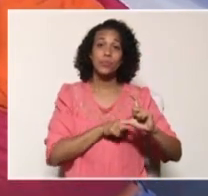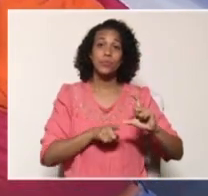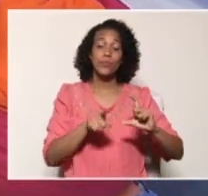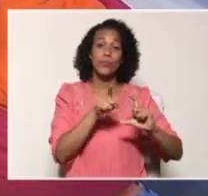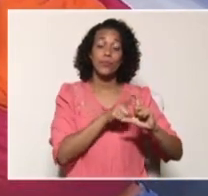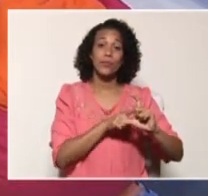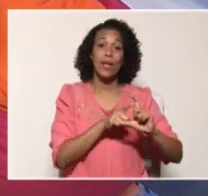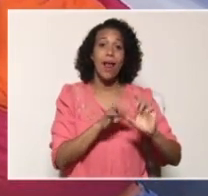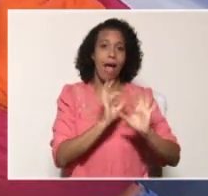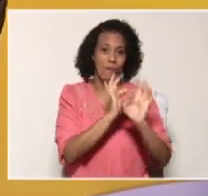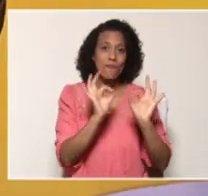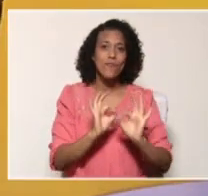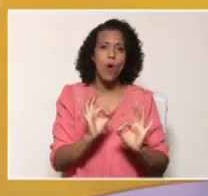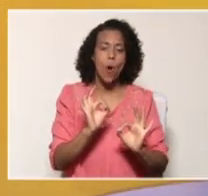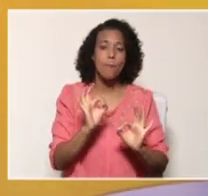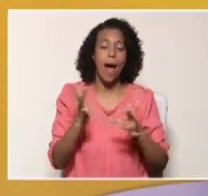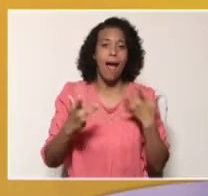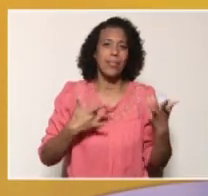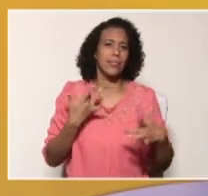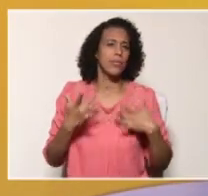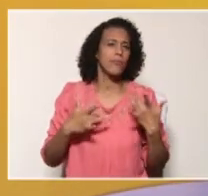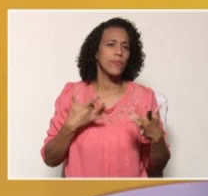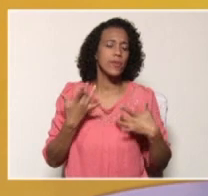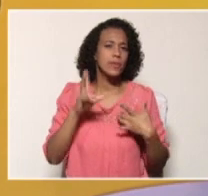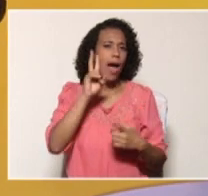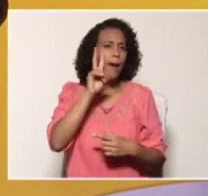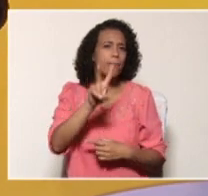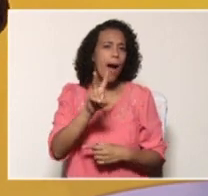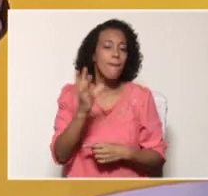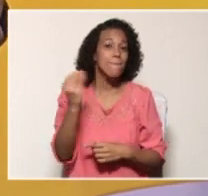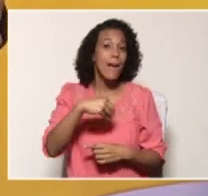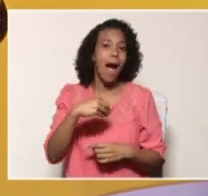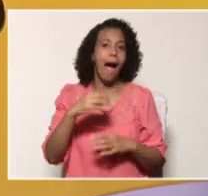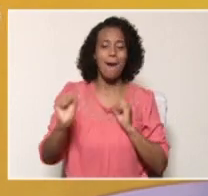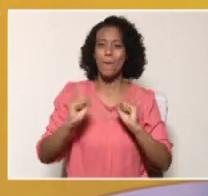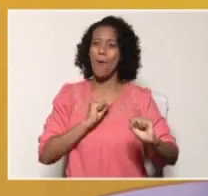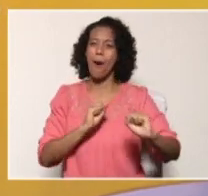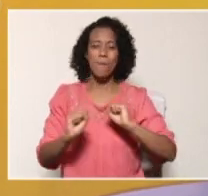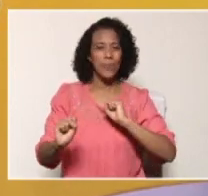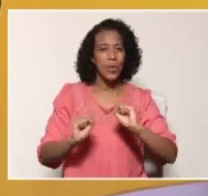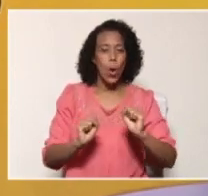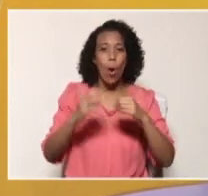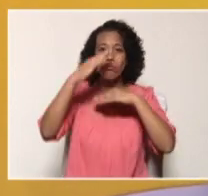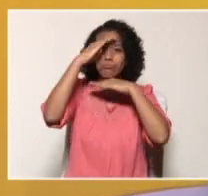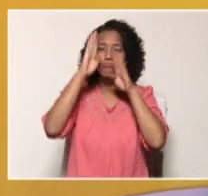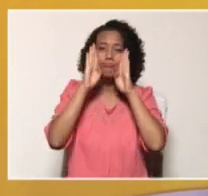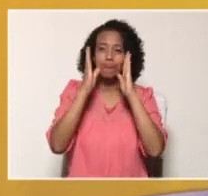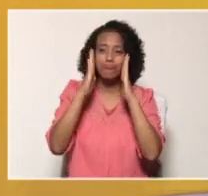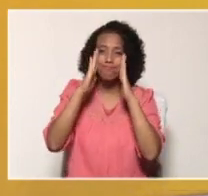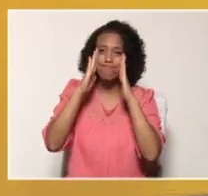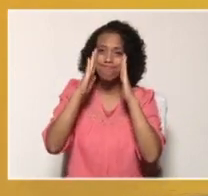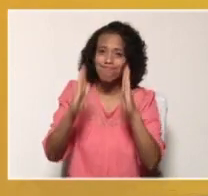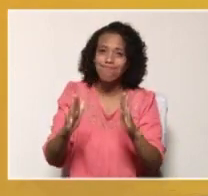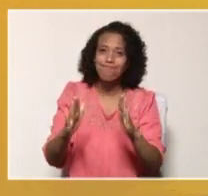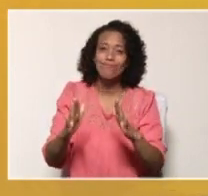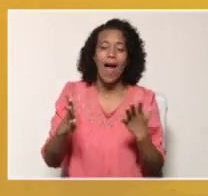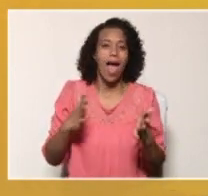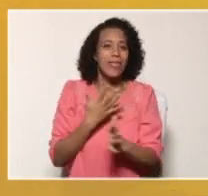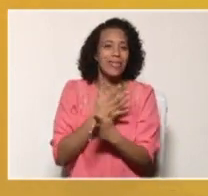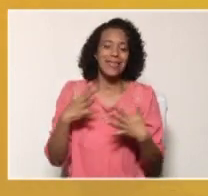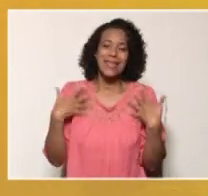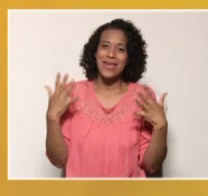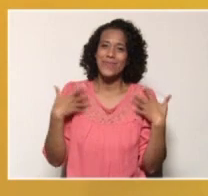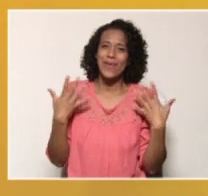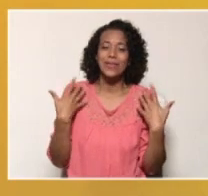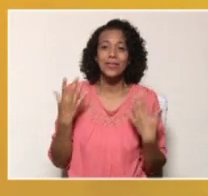Y de esta manera vas a hacer una actividad donde va a implicar movimiento, concentración,